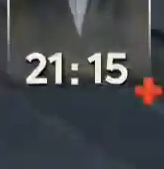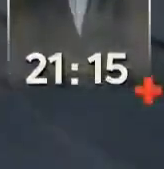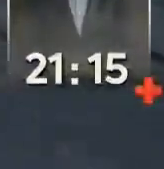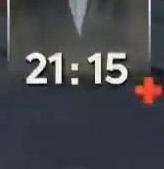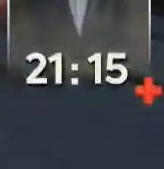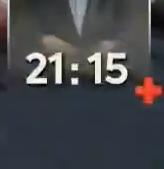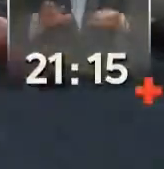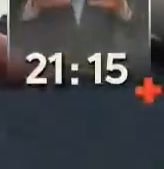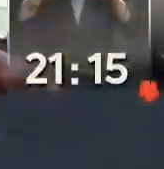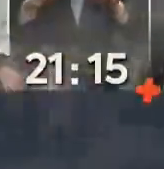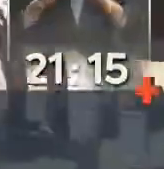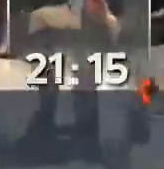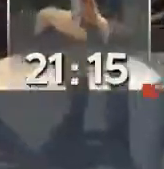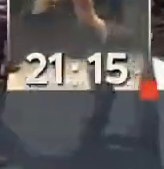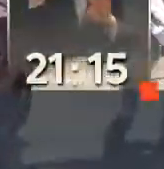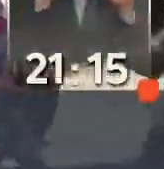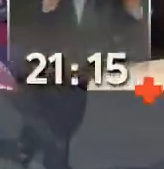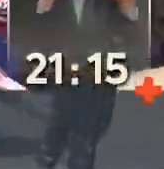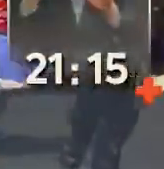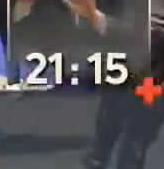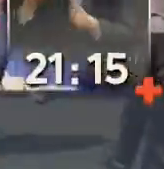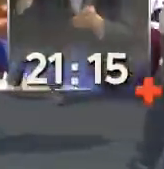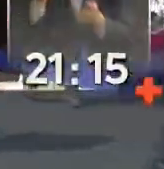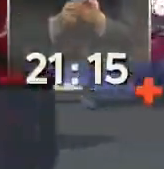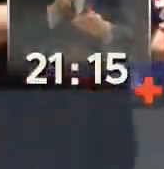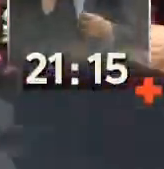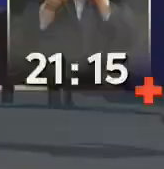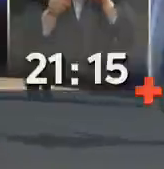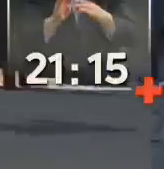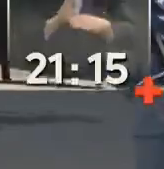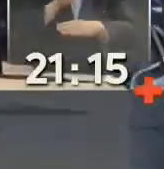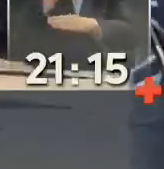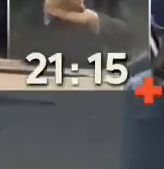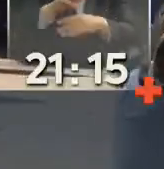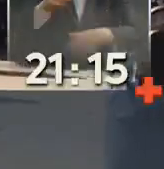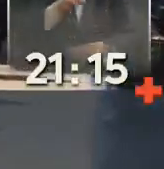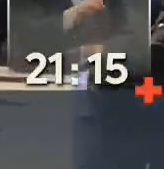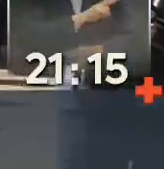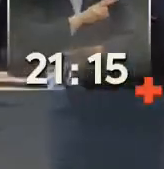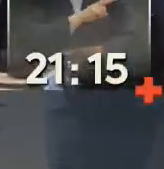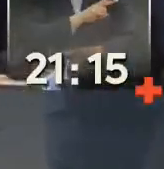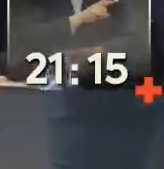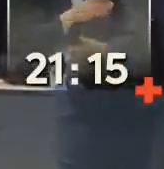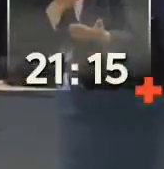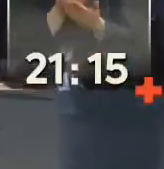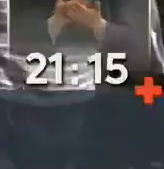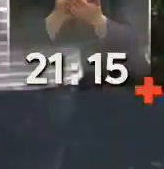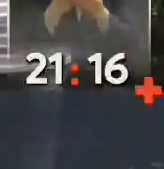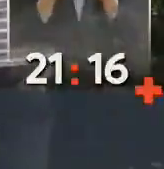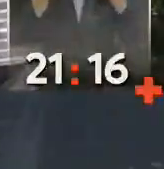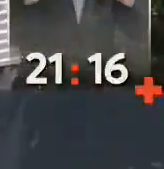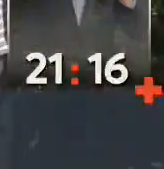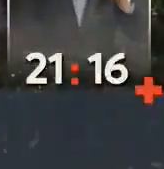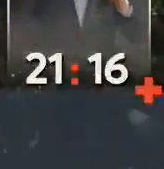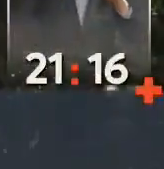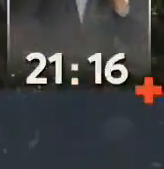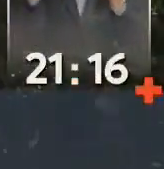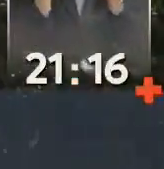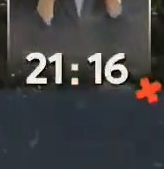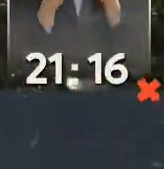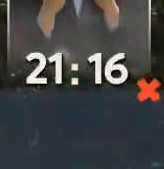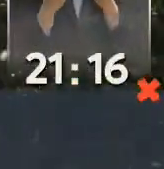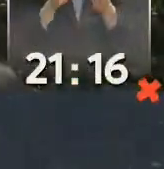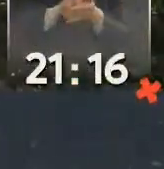Se estima que más de 800.000 personas han llegado hasta la región de Valparaíso aprovechando el buen tiempo que ha acompañado estas celebraciones